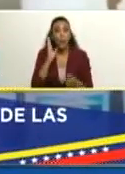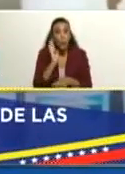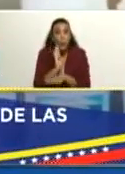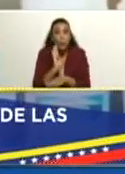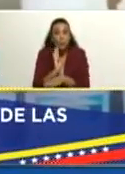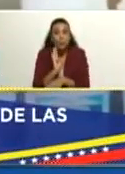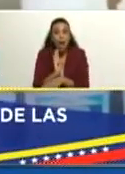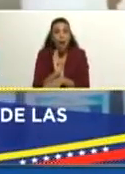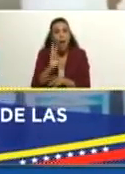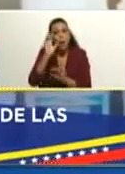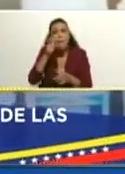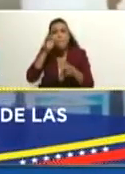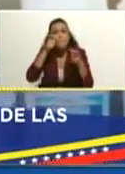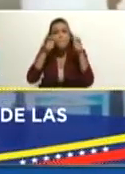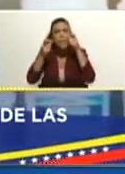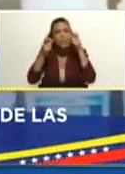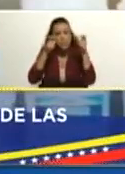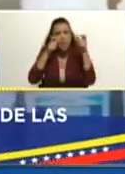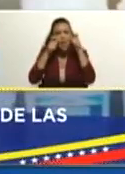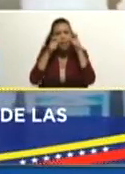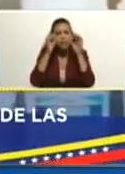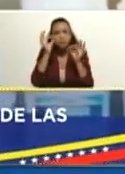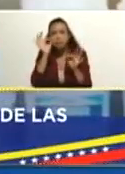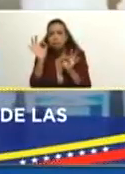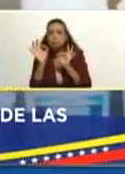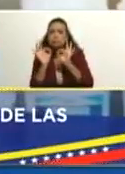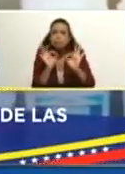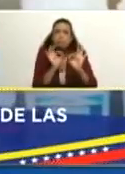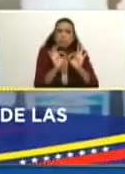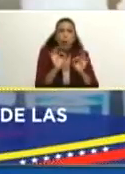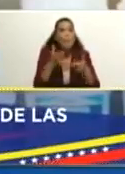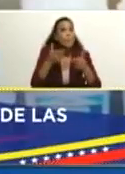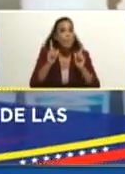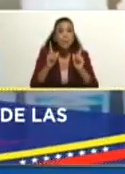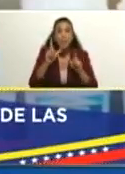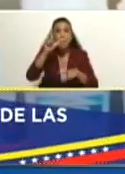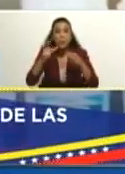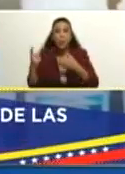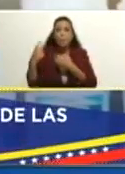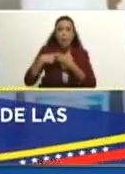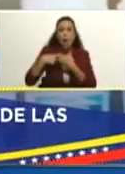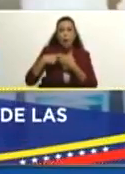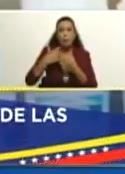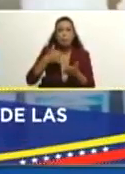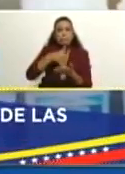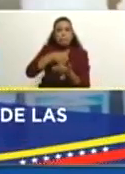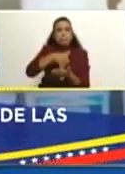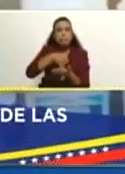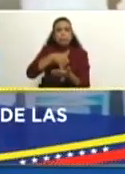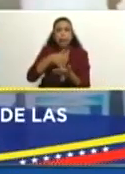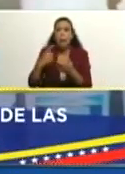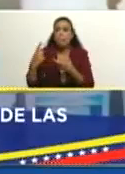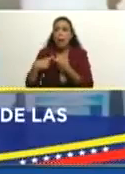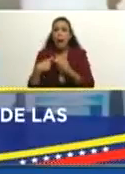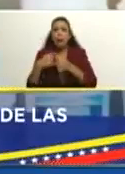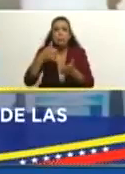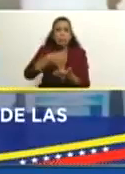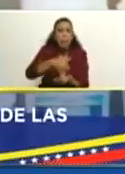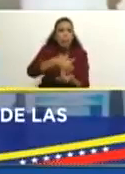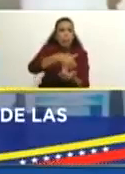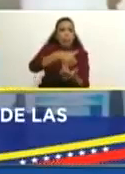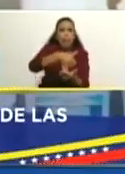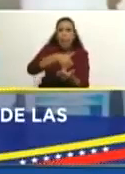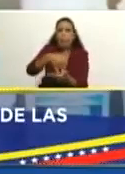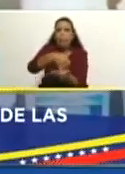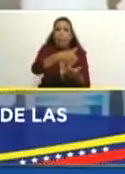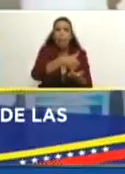cuidarla, estar pendiente de cada detalle, no permitir que se sume una falla con otra, con otra, con otra,